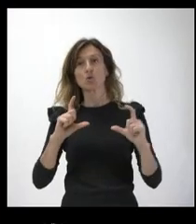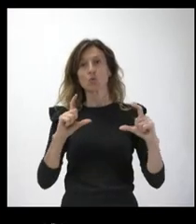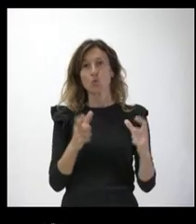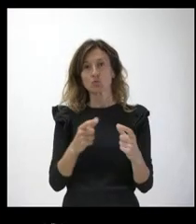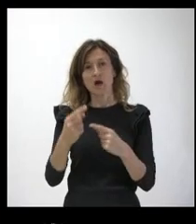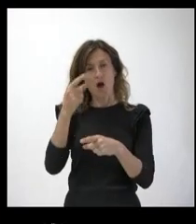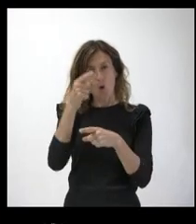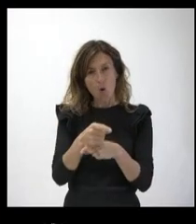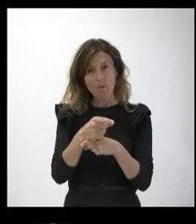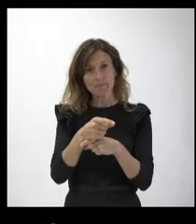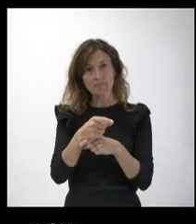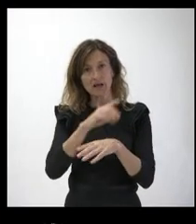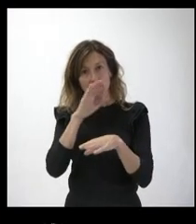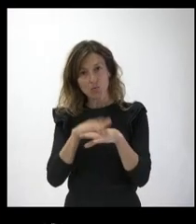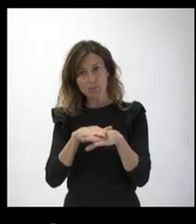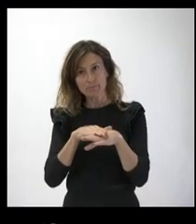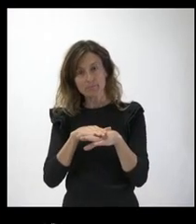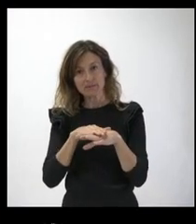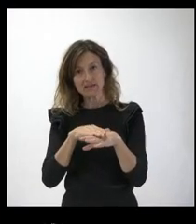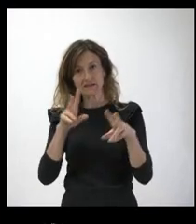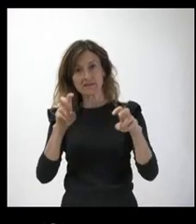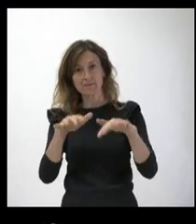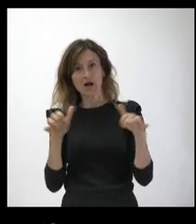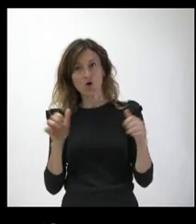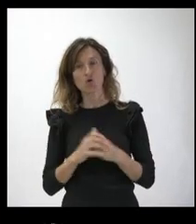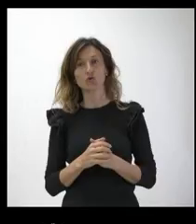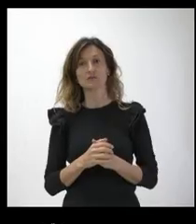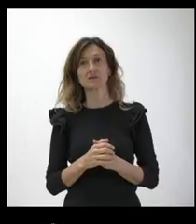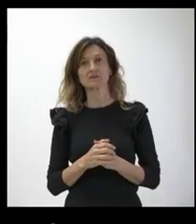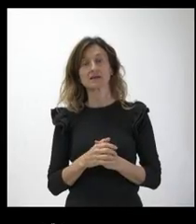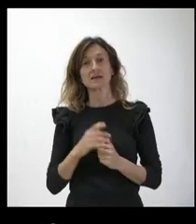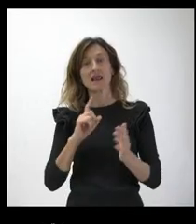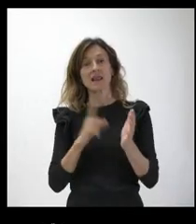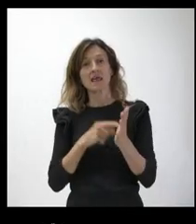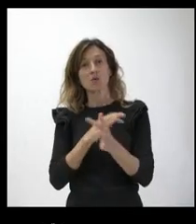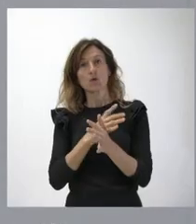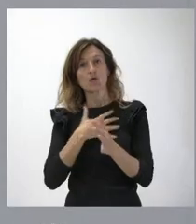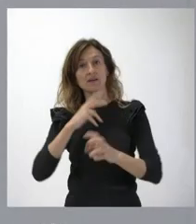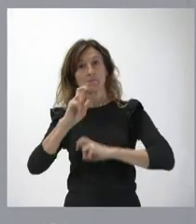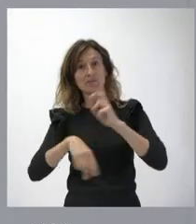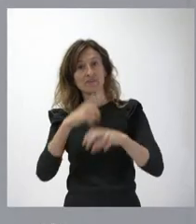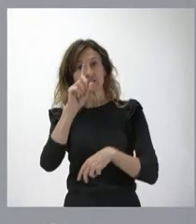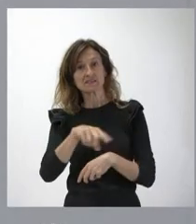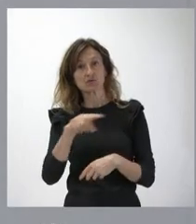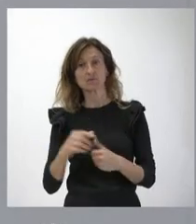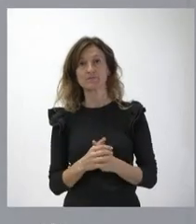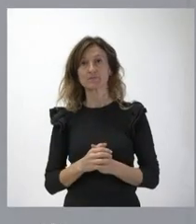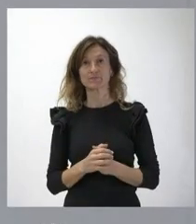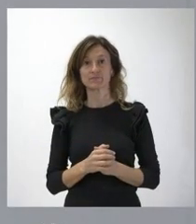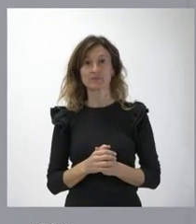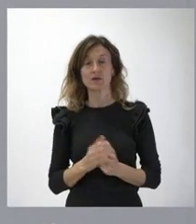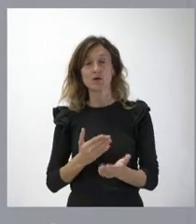obligada a dar cumplimiento a ese mandato de las Cortes entonces piensan modificar la ley del juego pues parece que una